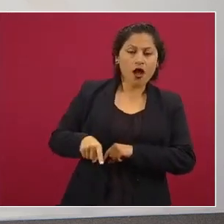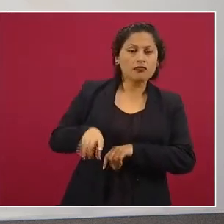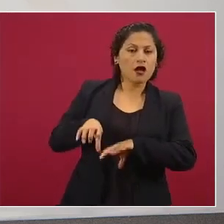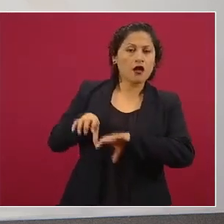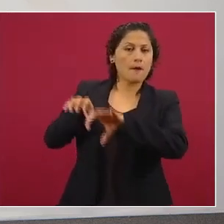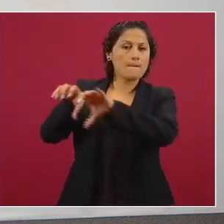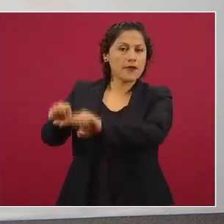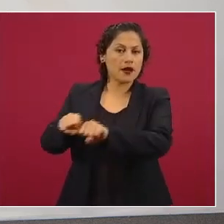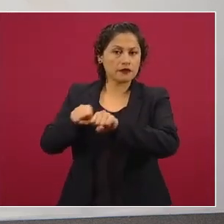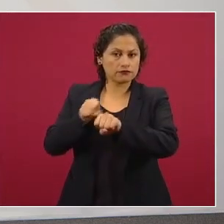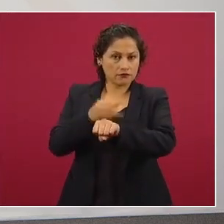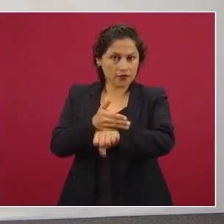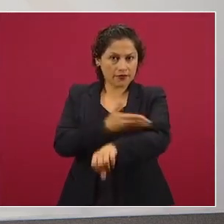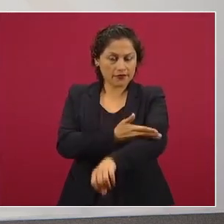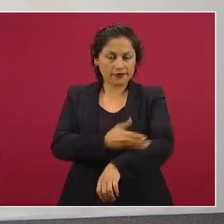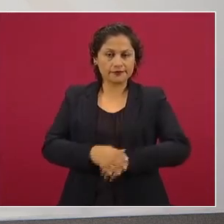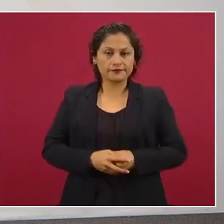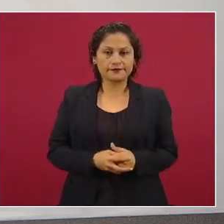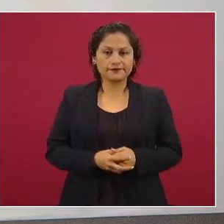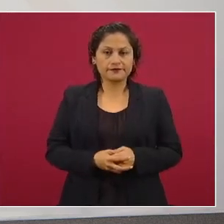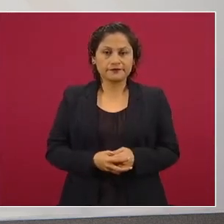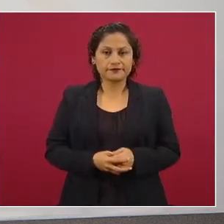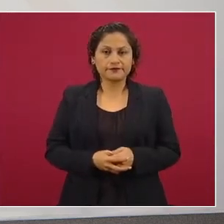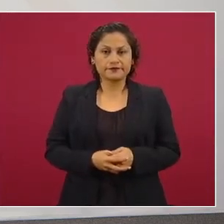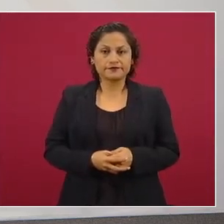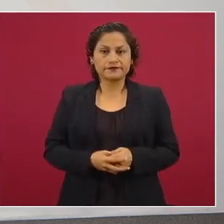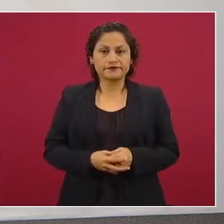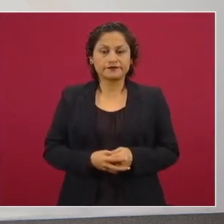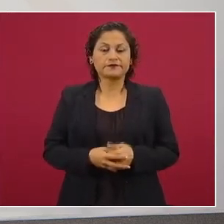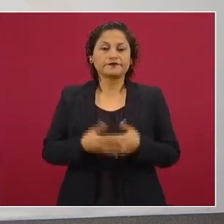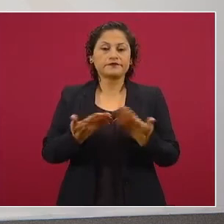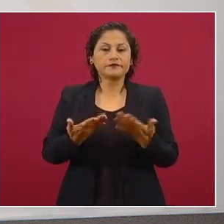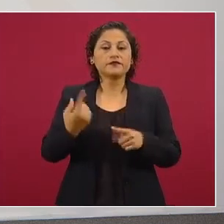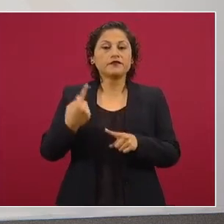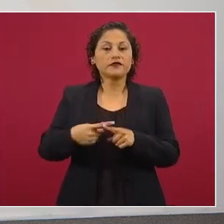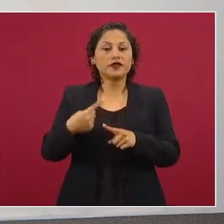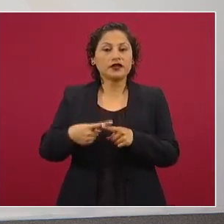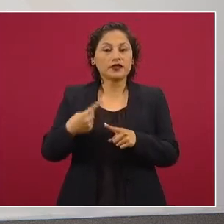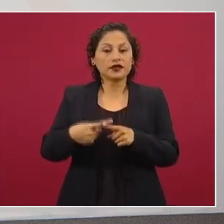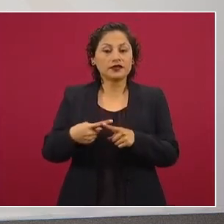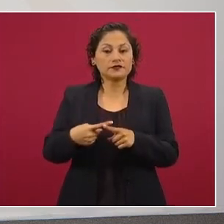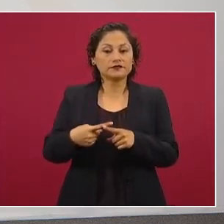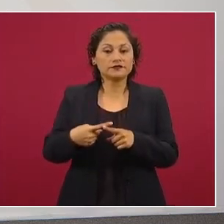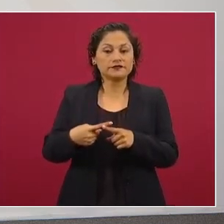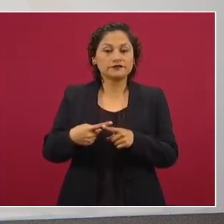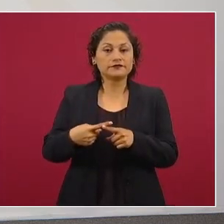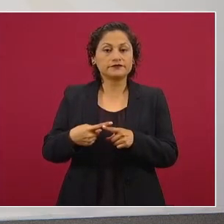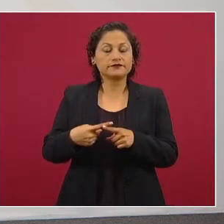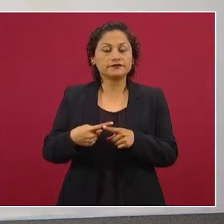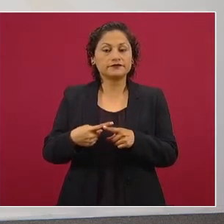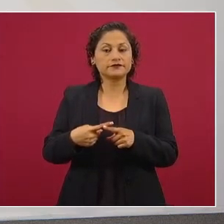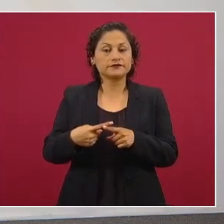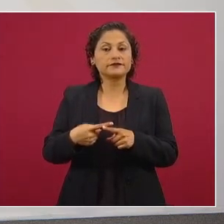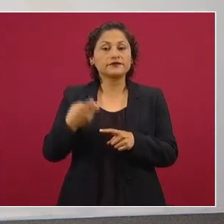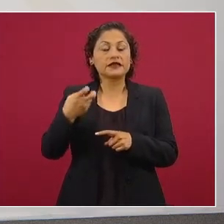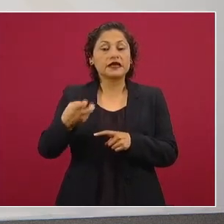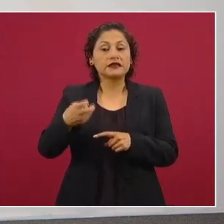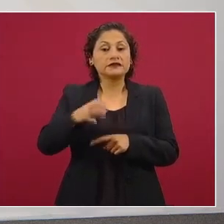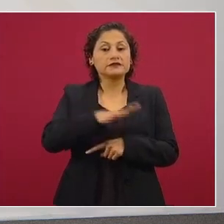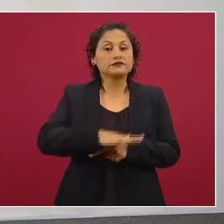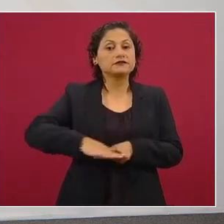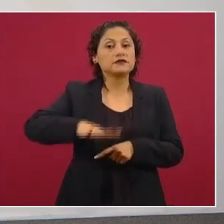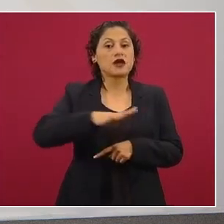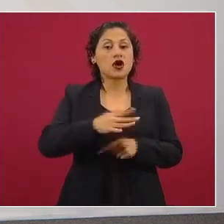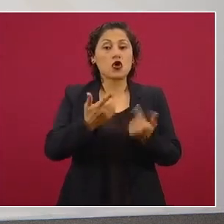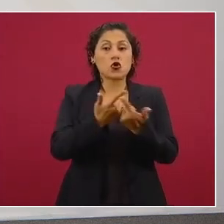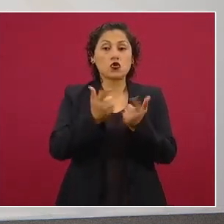los que habían encabezado las misiones para reprimir a los mayas,